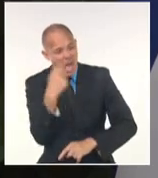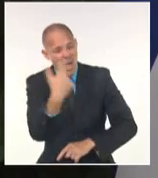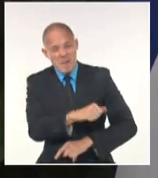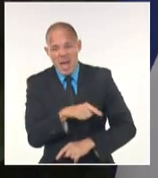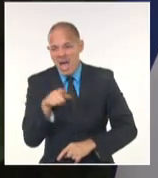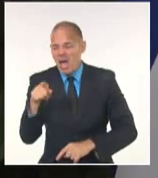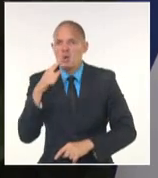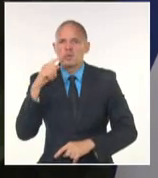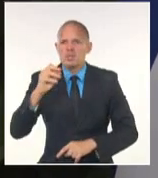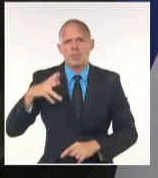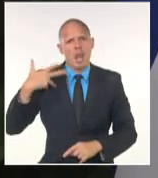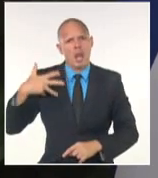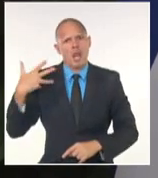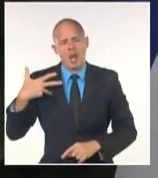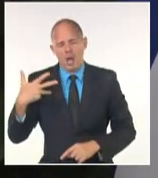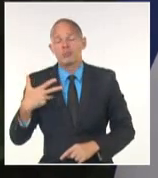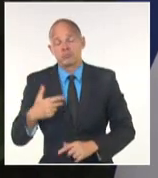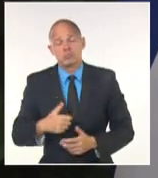pueblo.